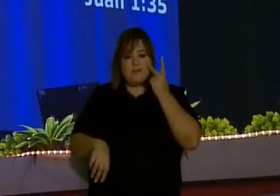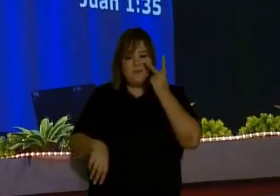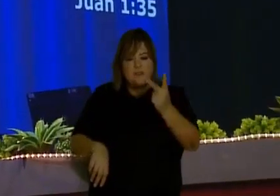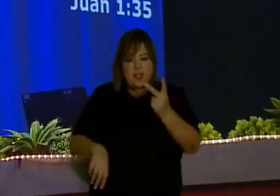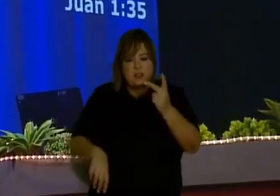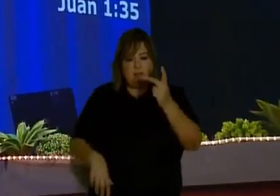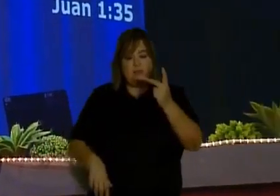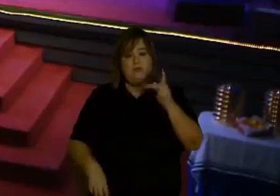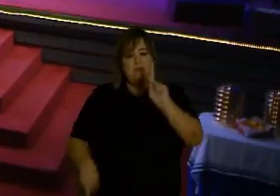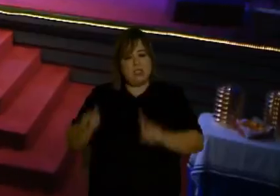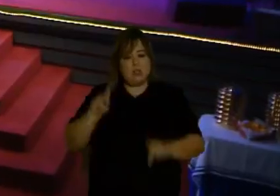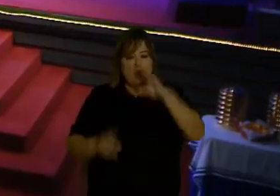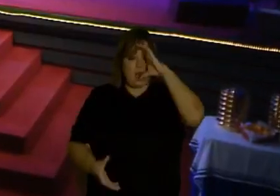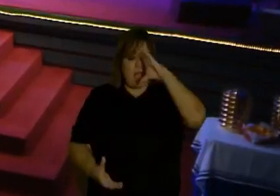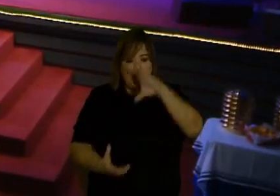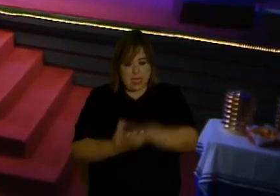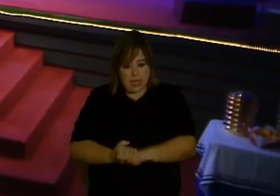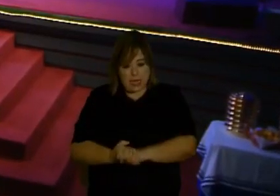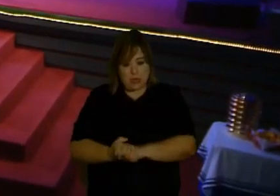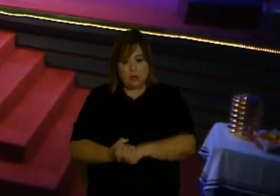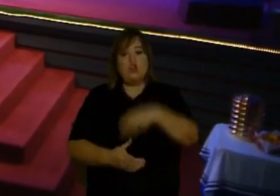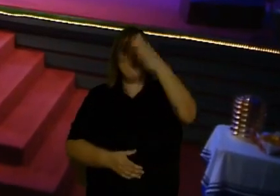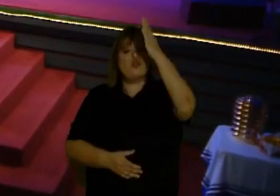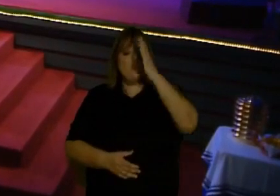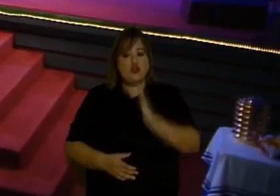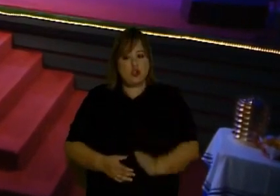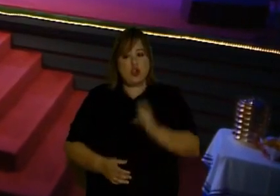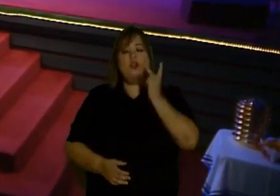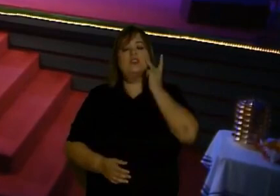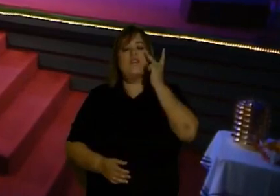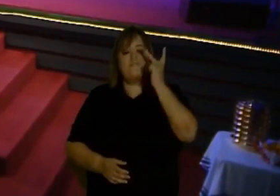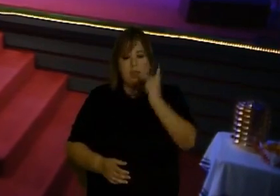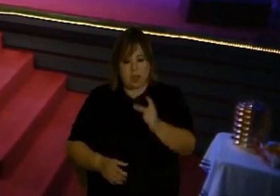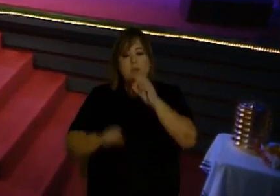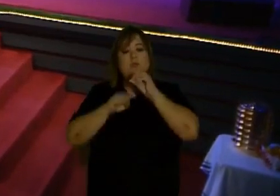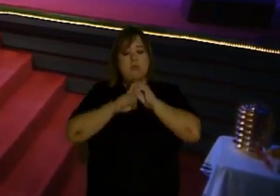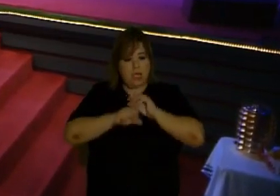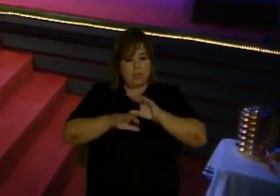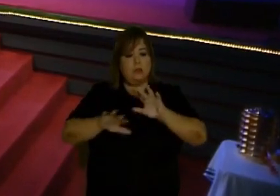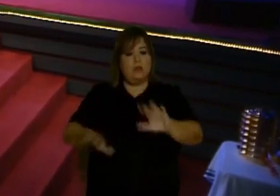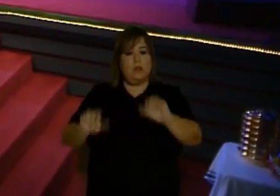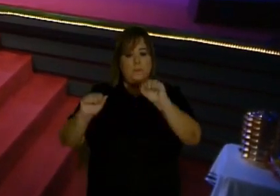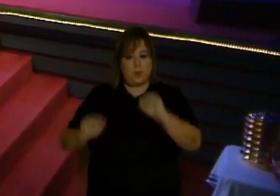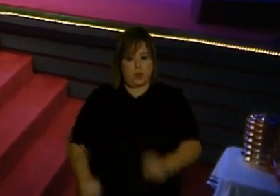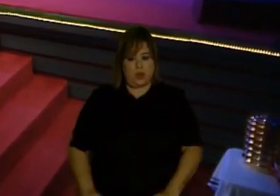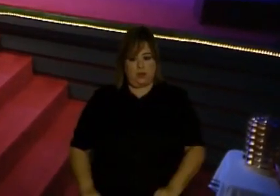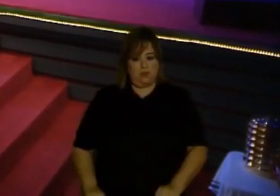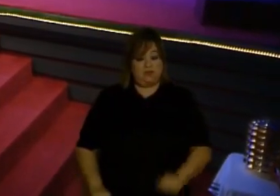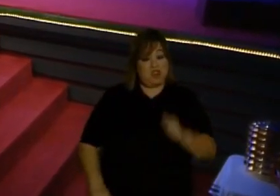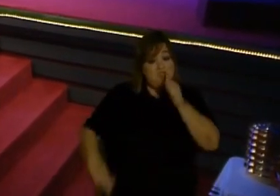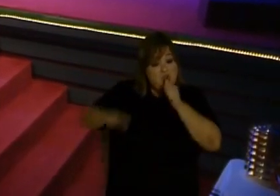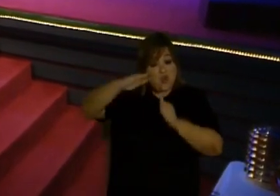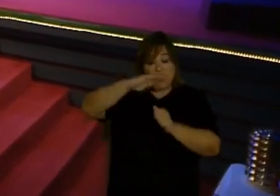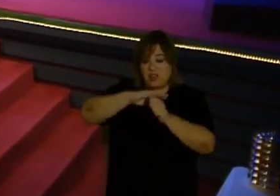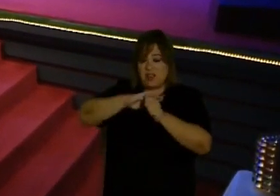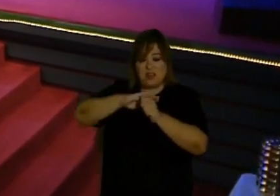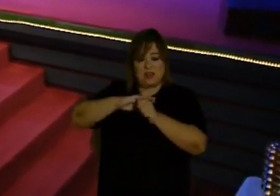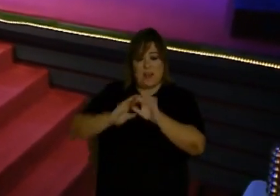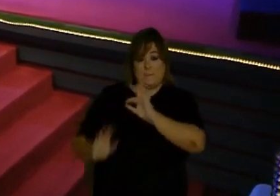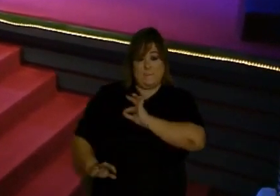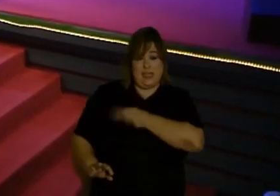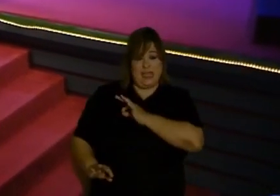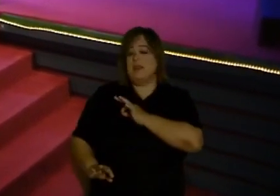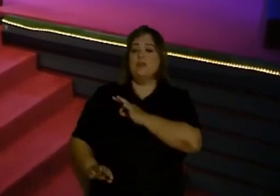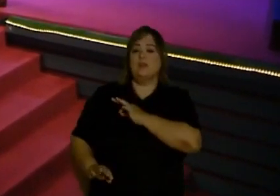Alguien tiene que saber que lo de Dios se ve, que lo de Dios se manifiesta. Oh, no se puede ocultar la bendición. No se puede